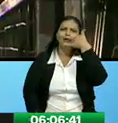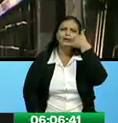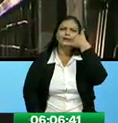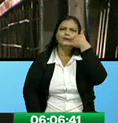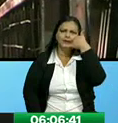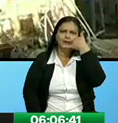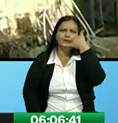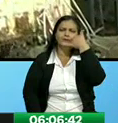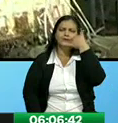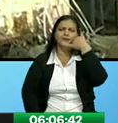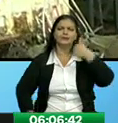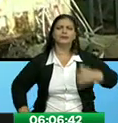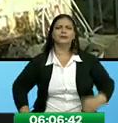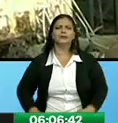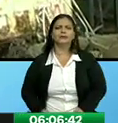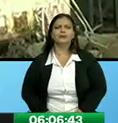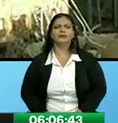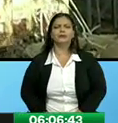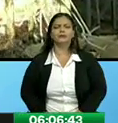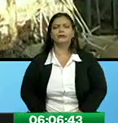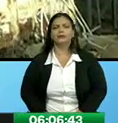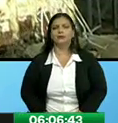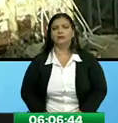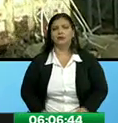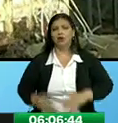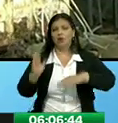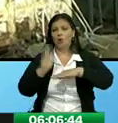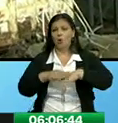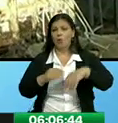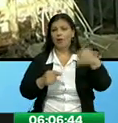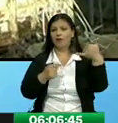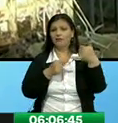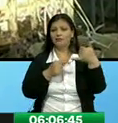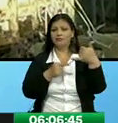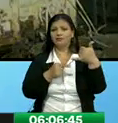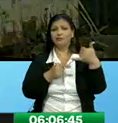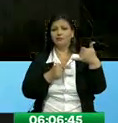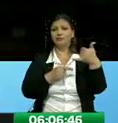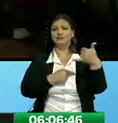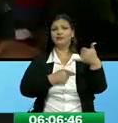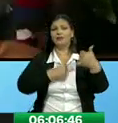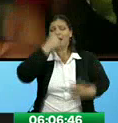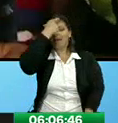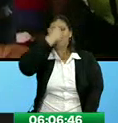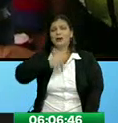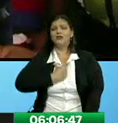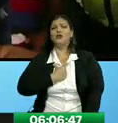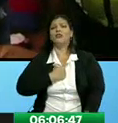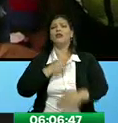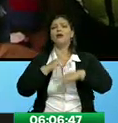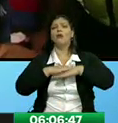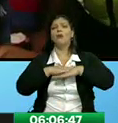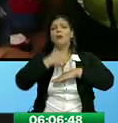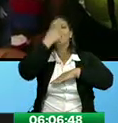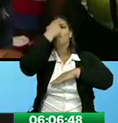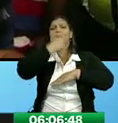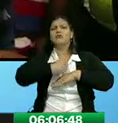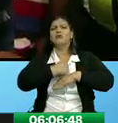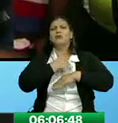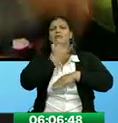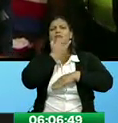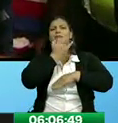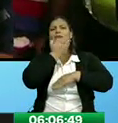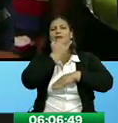hecho para eso. Claro, pero no es problema del teléfono, sino de la persona que lo maneja. La persona que lo maneja tiene que saber dónde vas a manejarlo. Y evitar accidentes, ahí